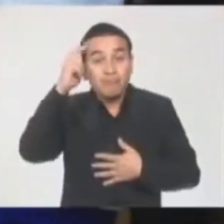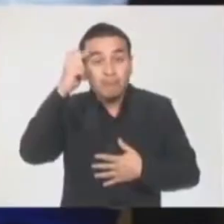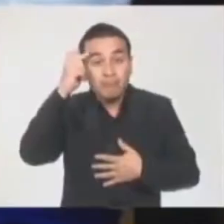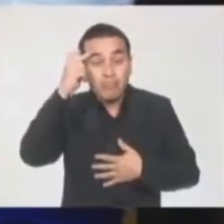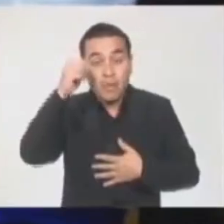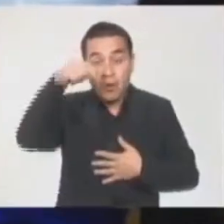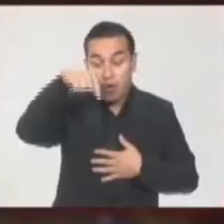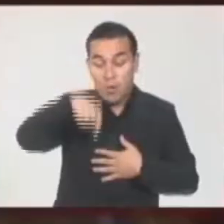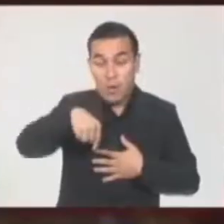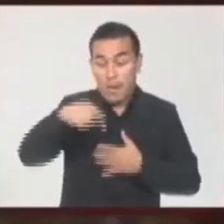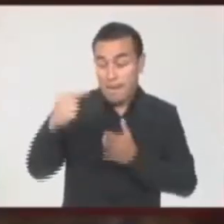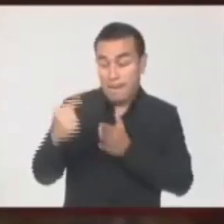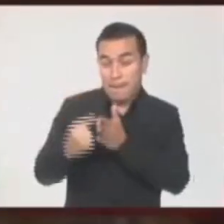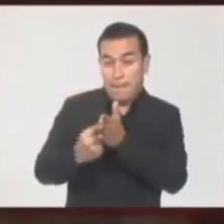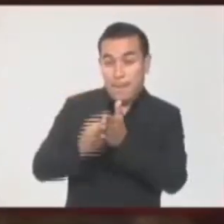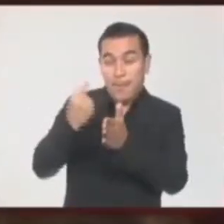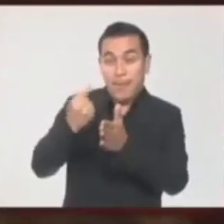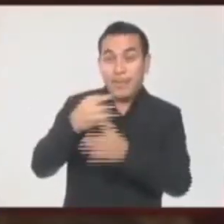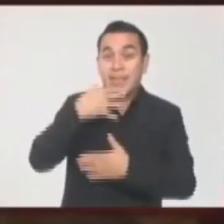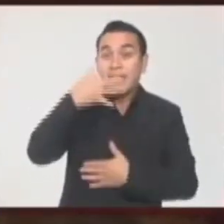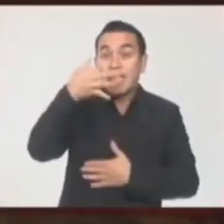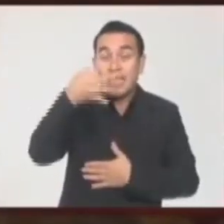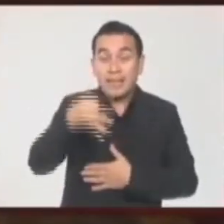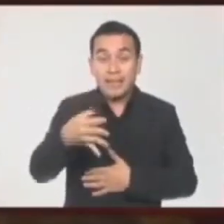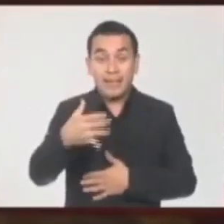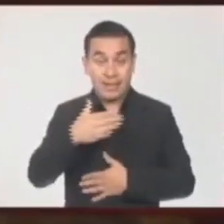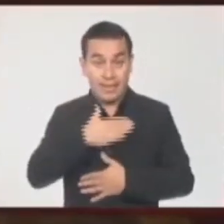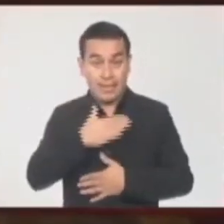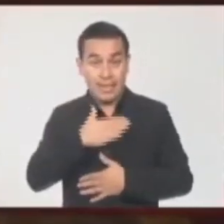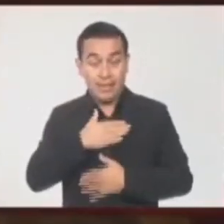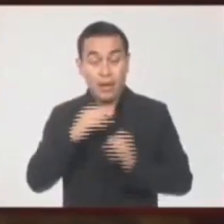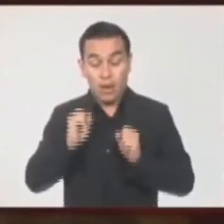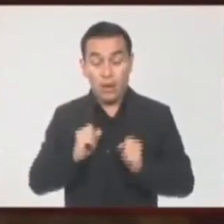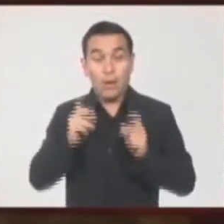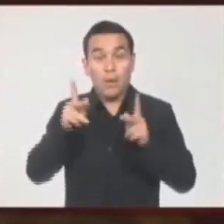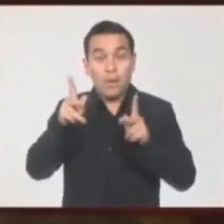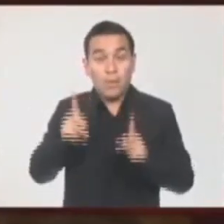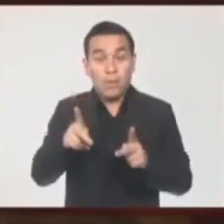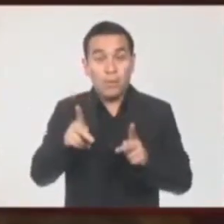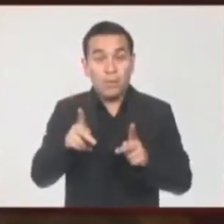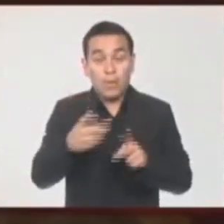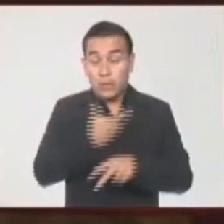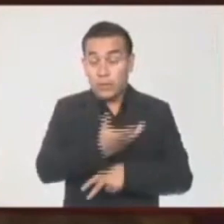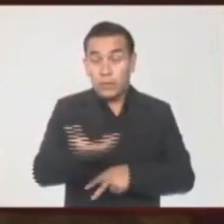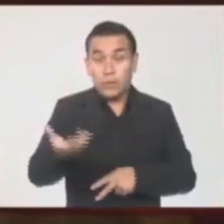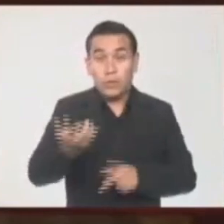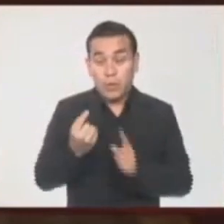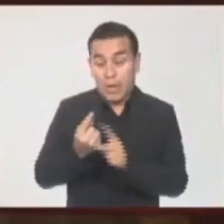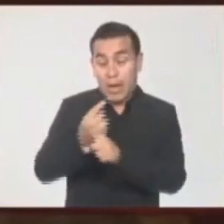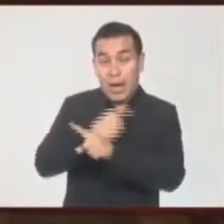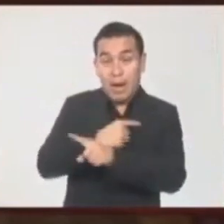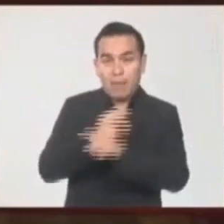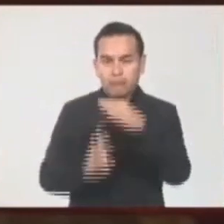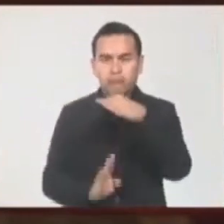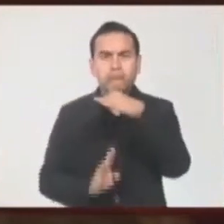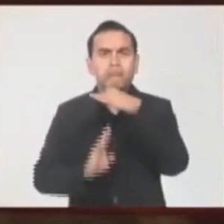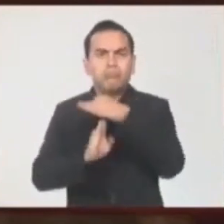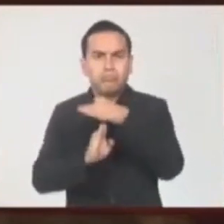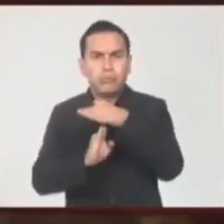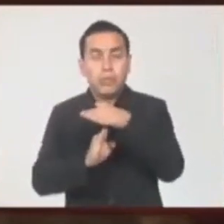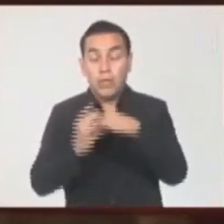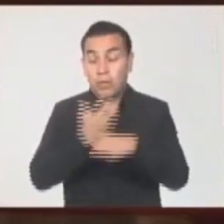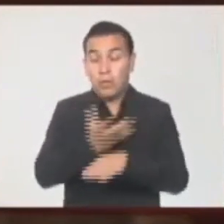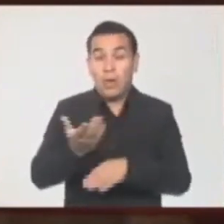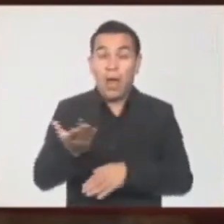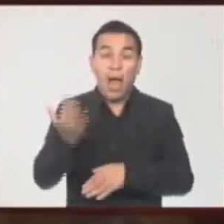Esta es la primera vez que realmente tenemos en nuestras manos la oportunidad de emanciparnos, de romper las cadenas que nos